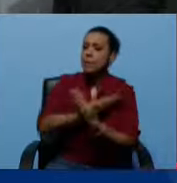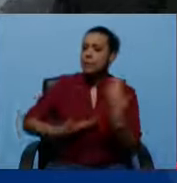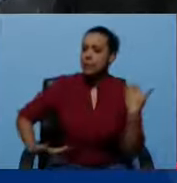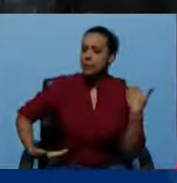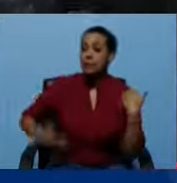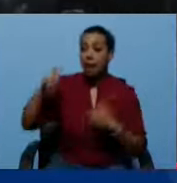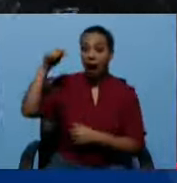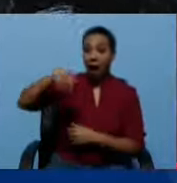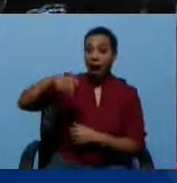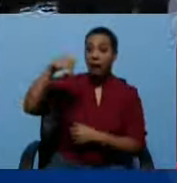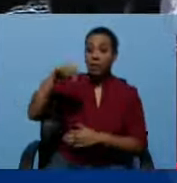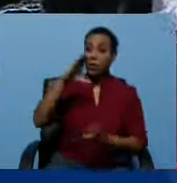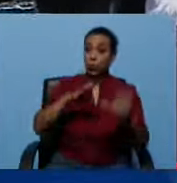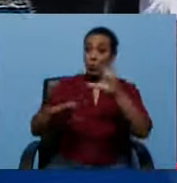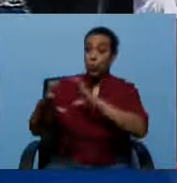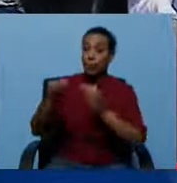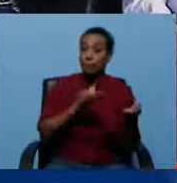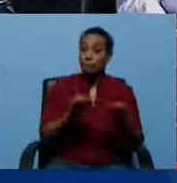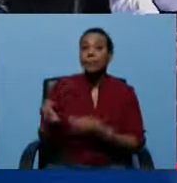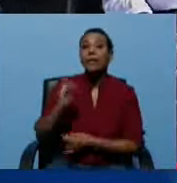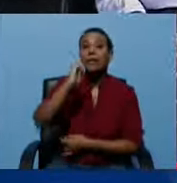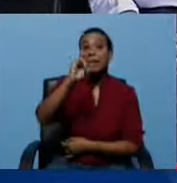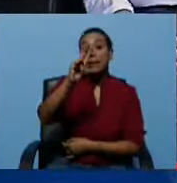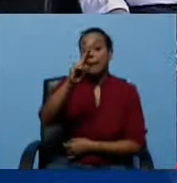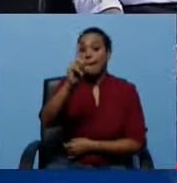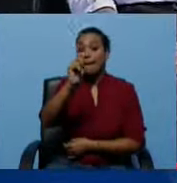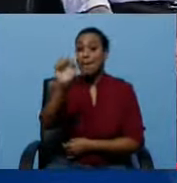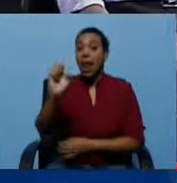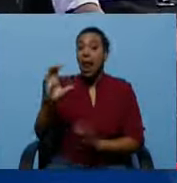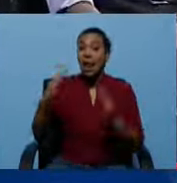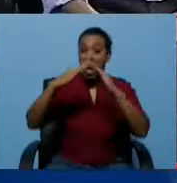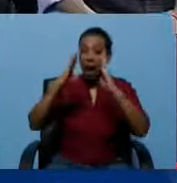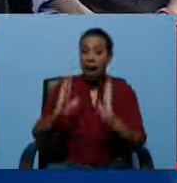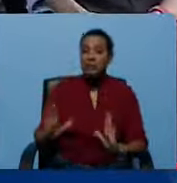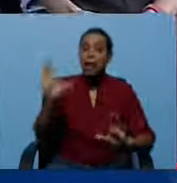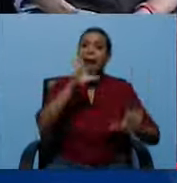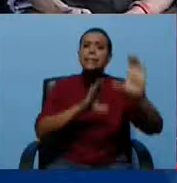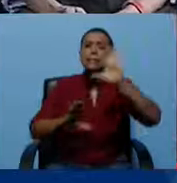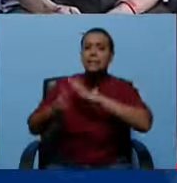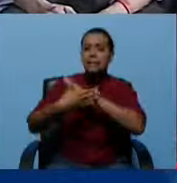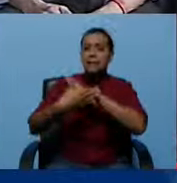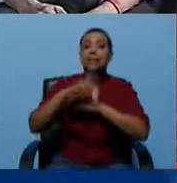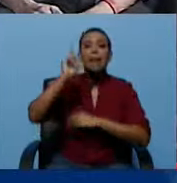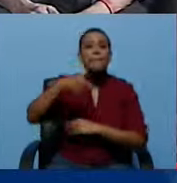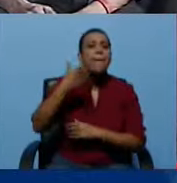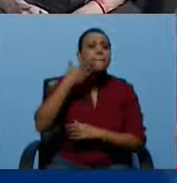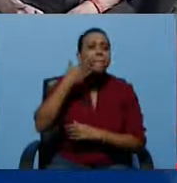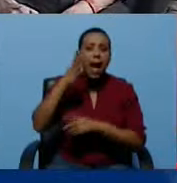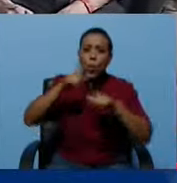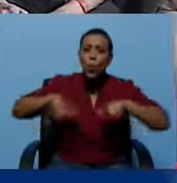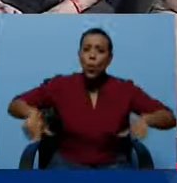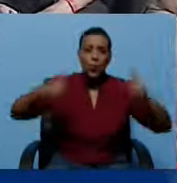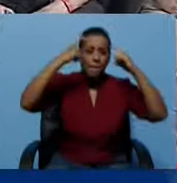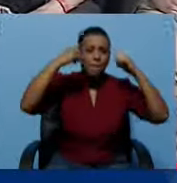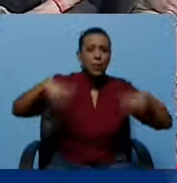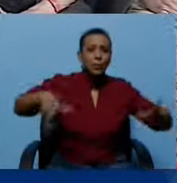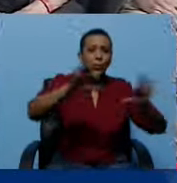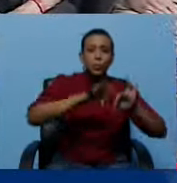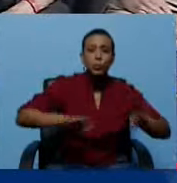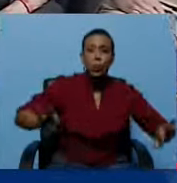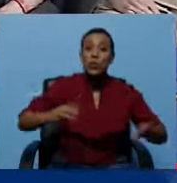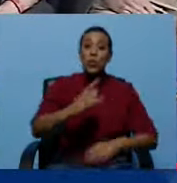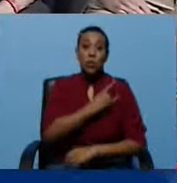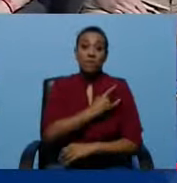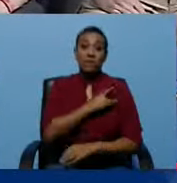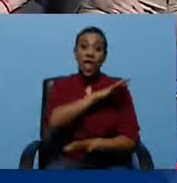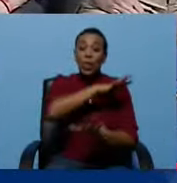De Investigaciones Científicas, IBIC, la Casa de la Ciencia de Venezuela y madre también del resto de los centros de investigación y